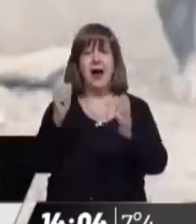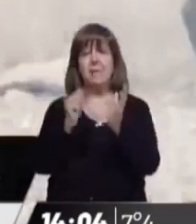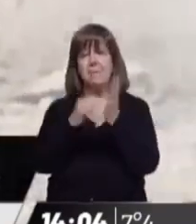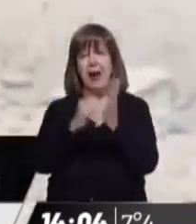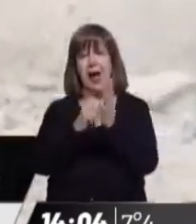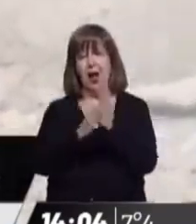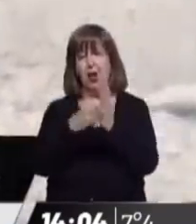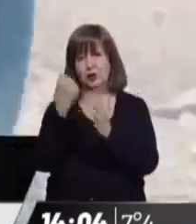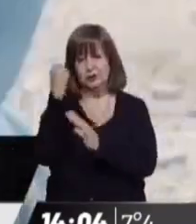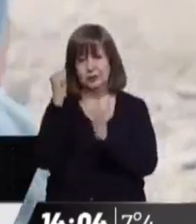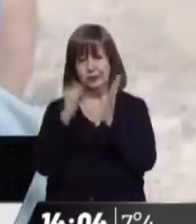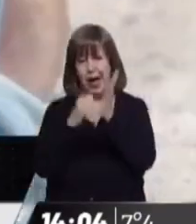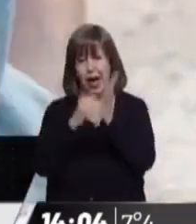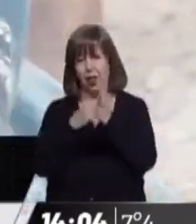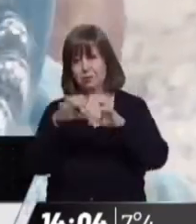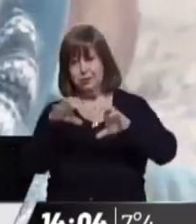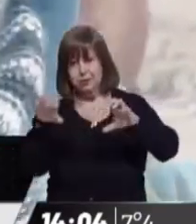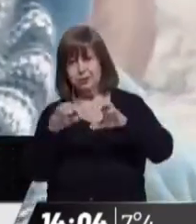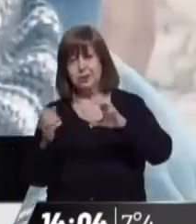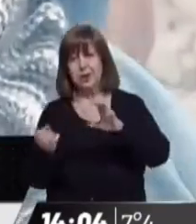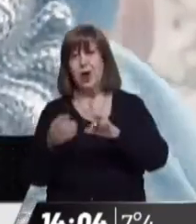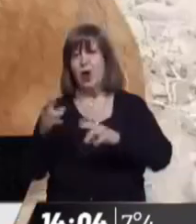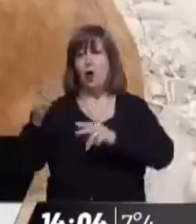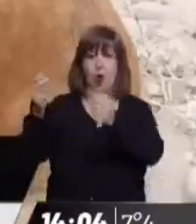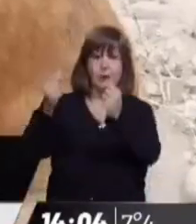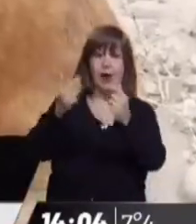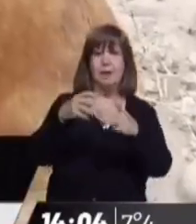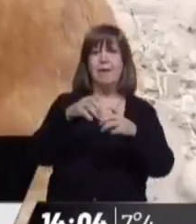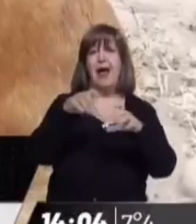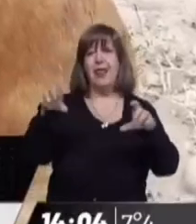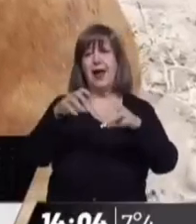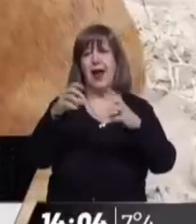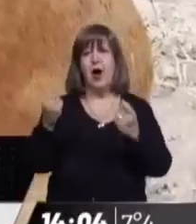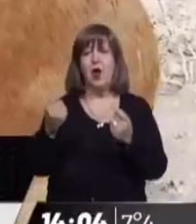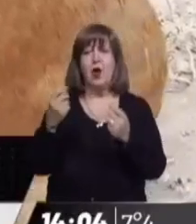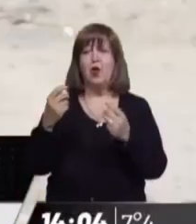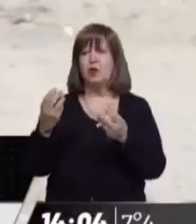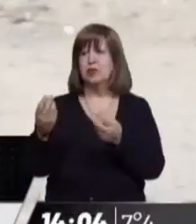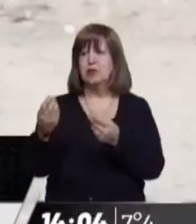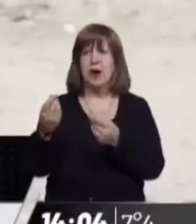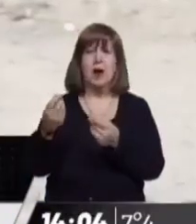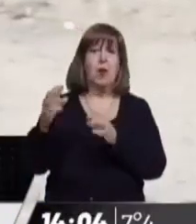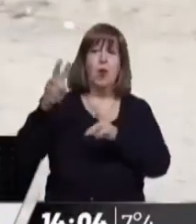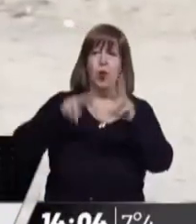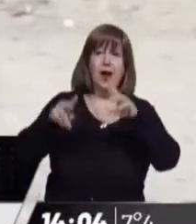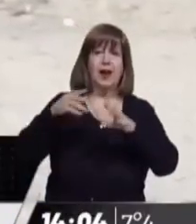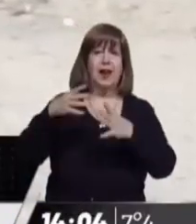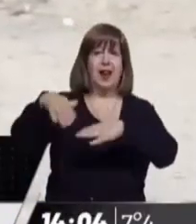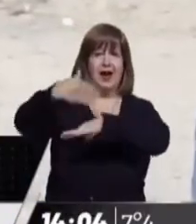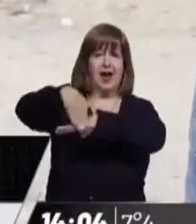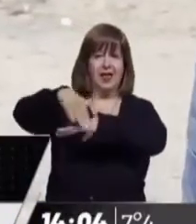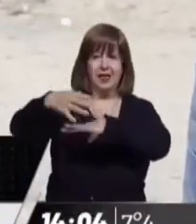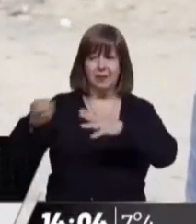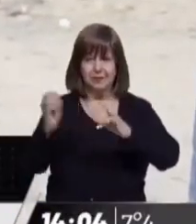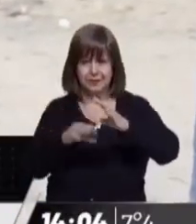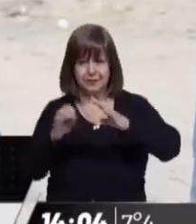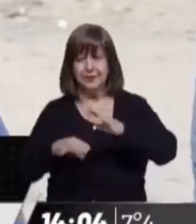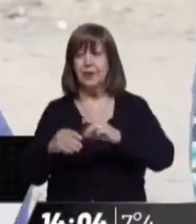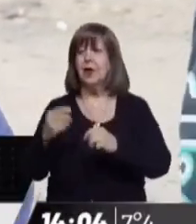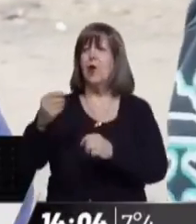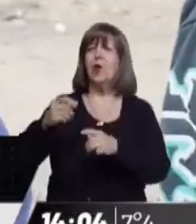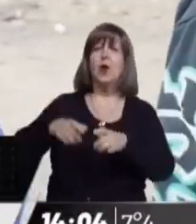palo, madera, buscar por la calle o comprar tarimas. ¿Sí? ¿Y cuánto dura la garrafa de 10 kilos? A mí me